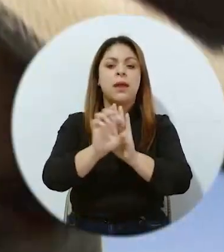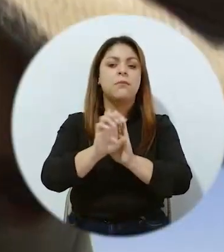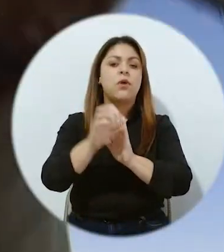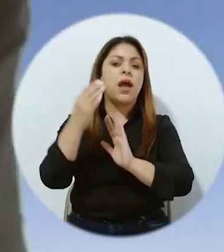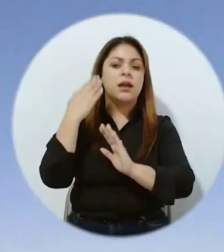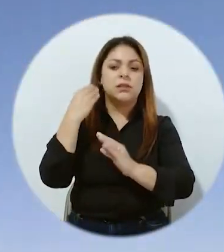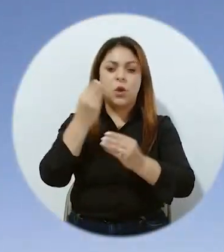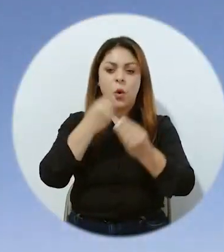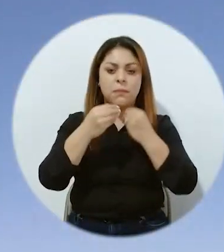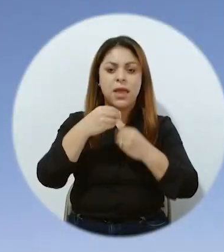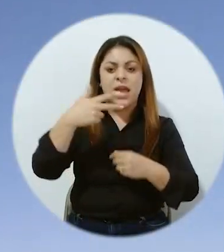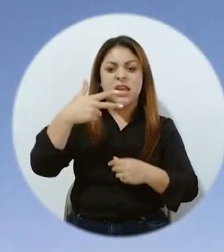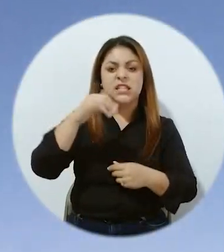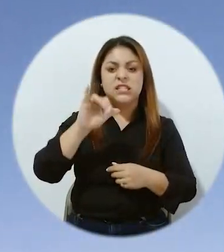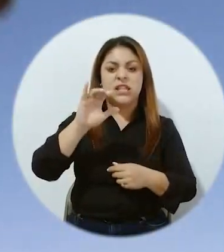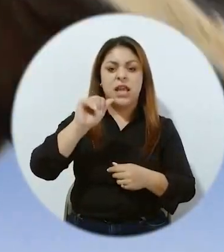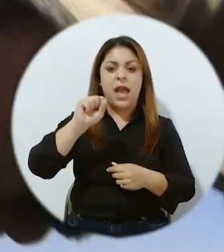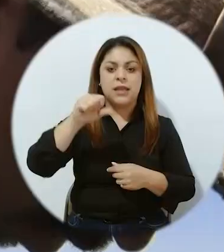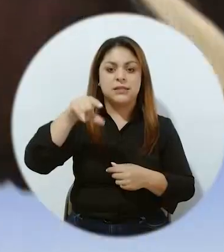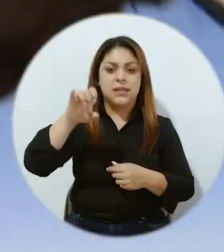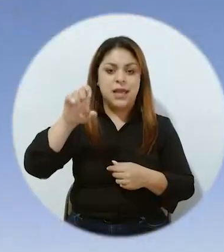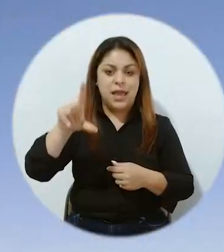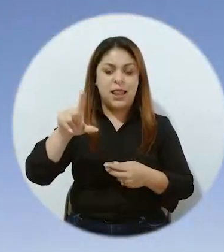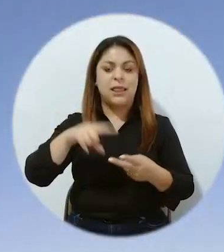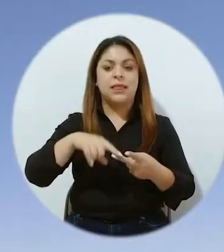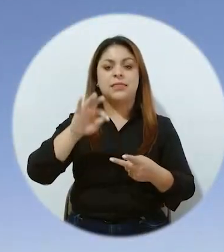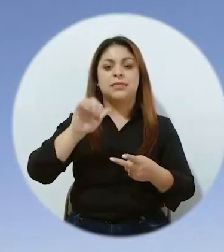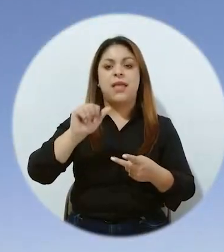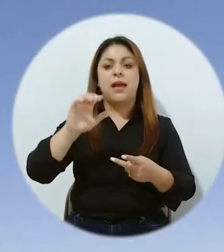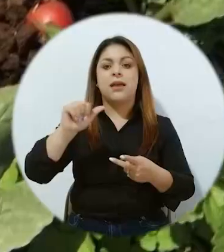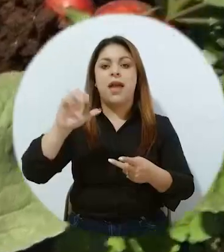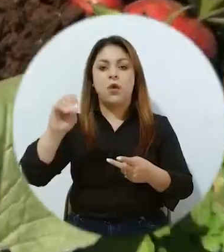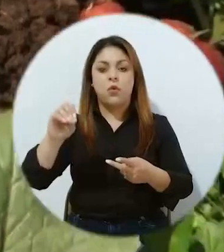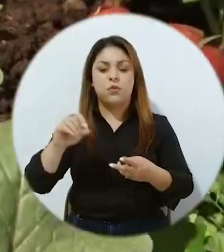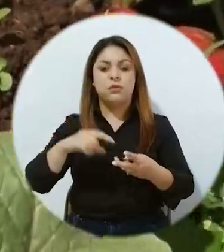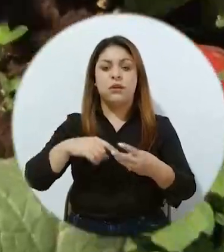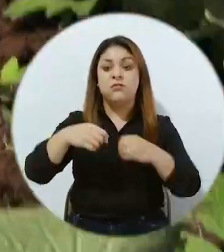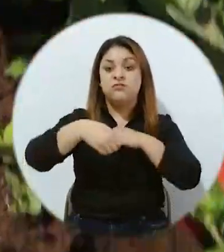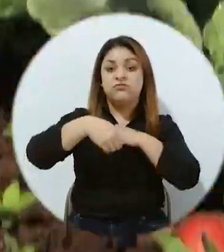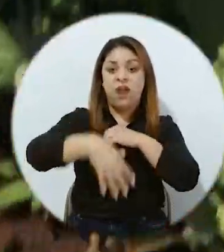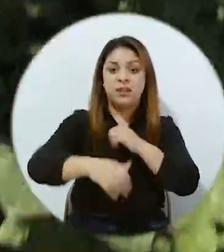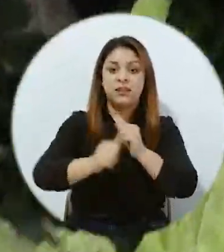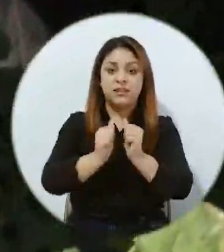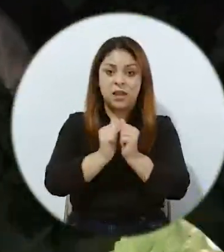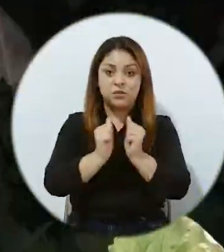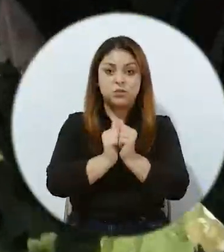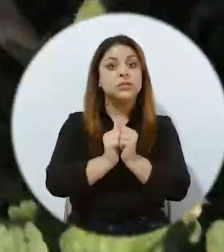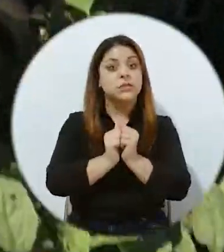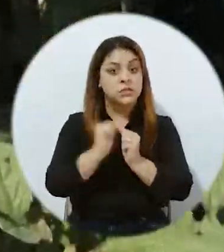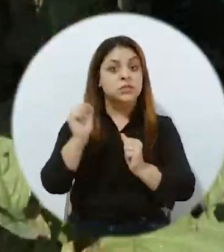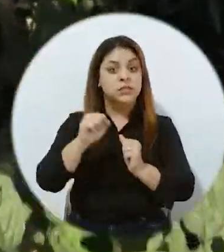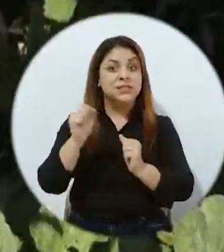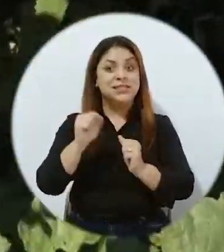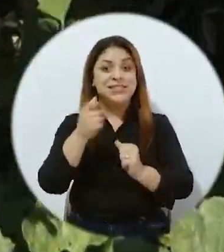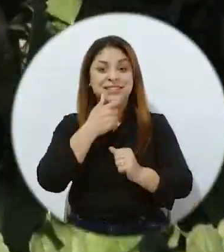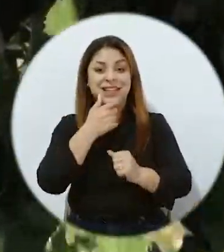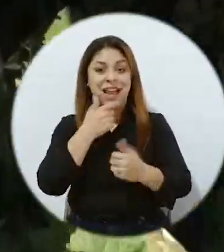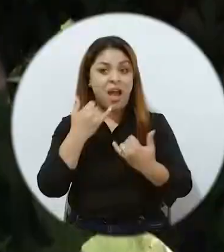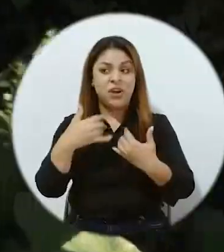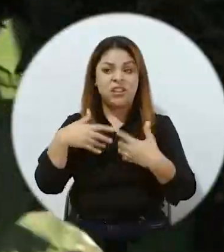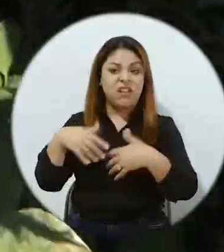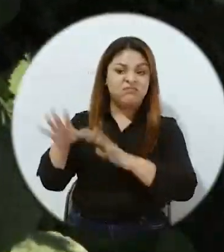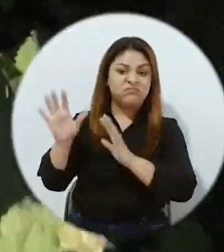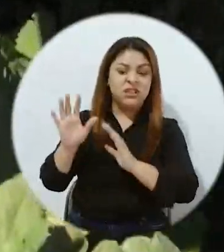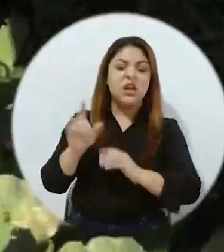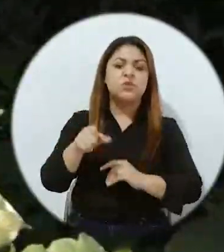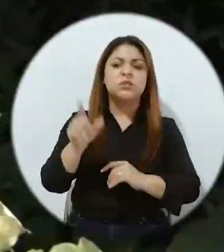ejemplo, el chicasquil, el tacaco. Eso te iba a decir. Sí. Exacto. Y que ahorita... La raíz de chayote, que es tan rica. La chaya, exacto. Y que ahorita están en